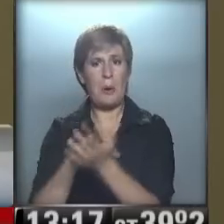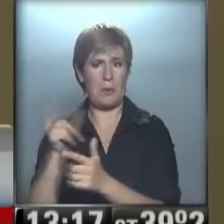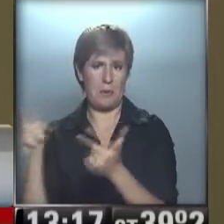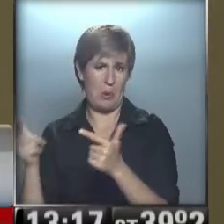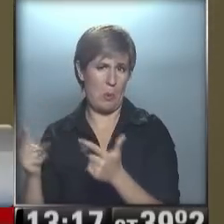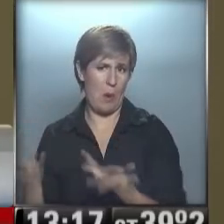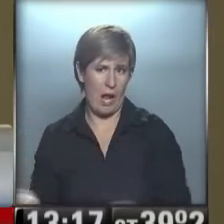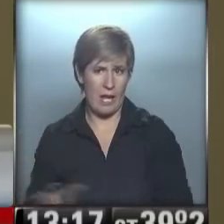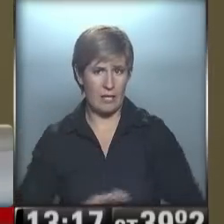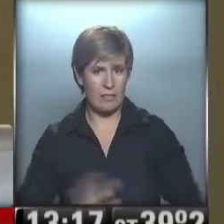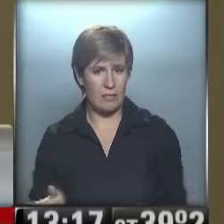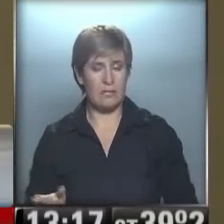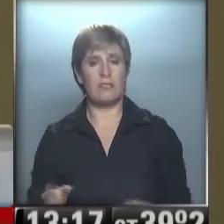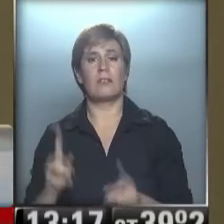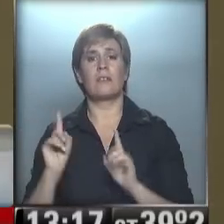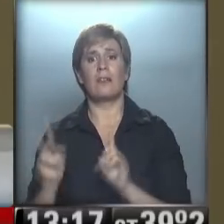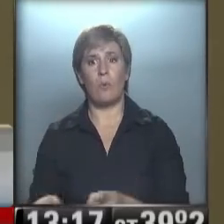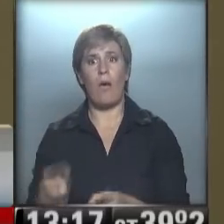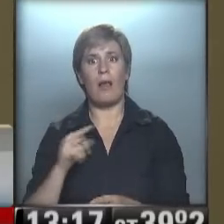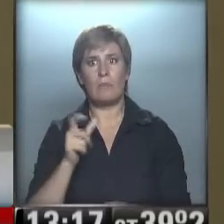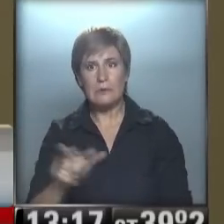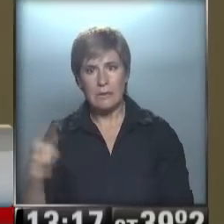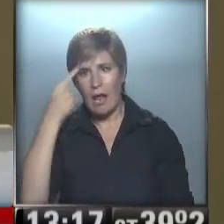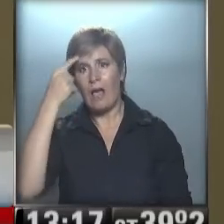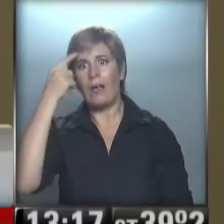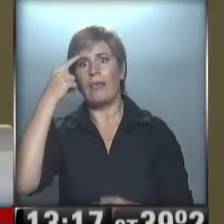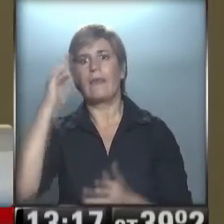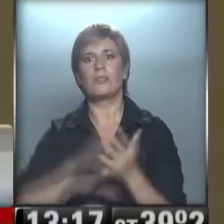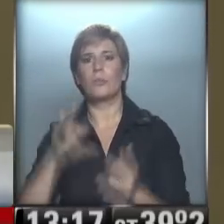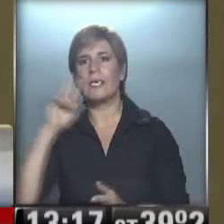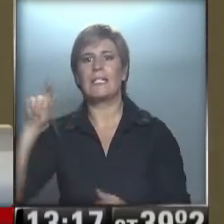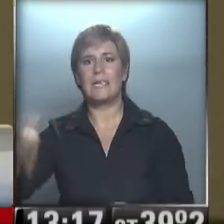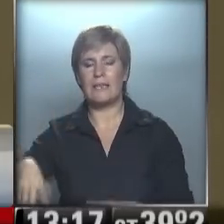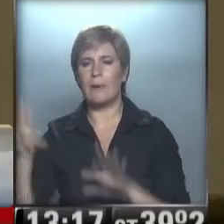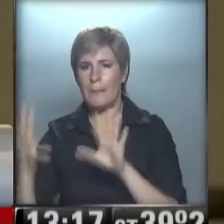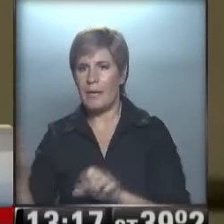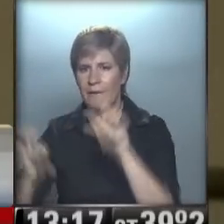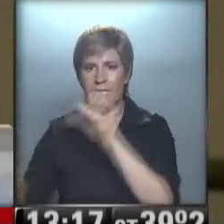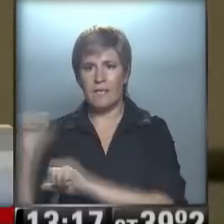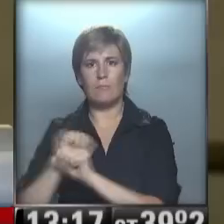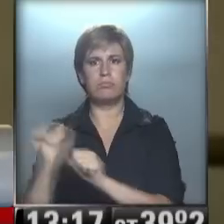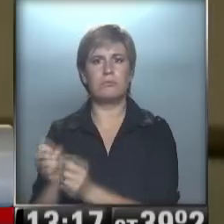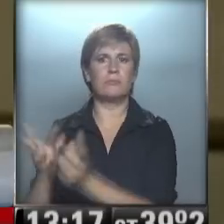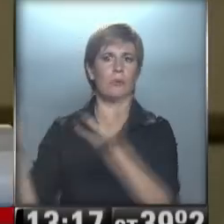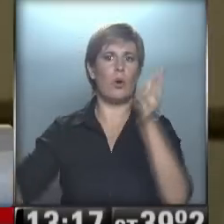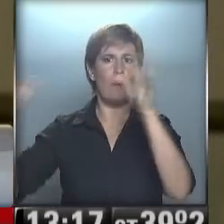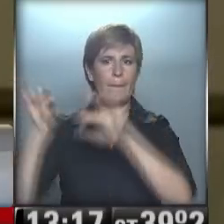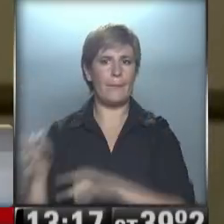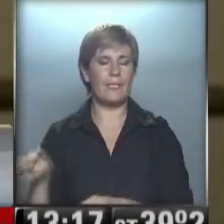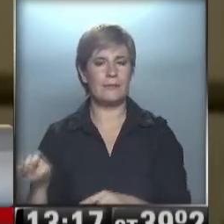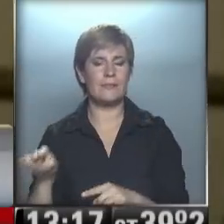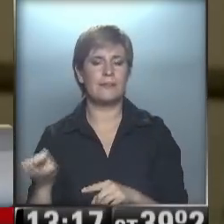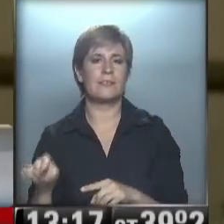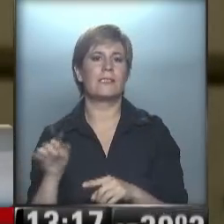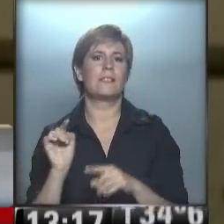esas imputaciones, la instalación de la idea de que Irán pretende fabricar bombas nucleares sirvió para justificar, en los últimos